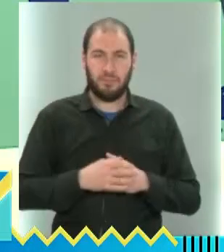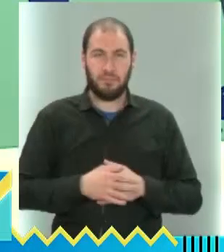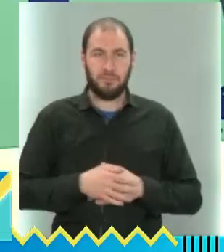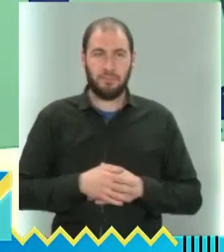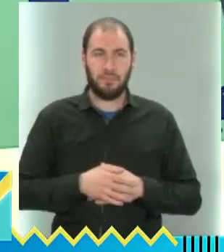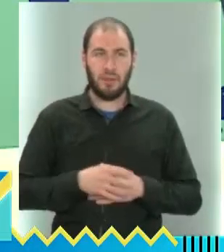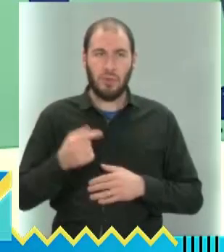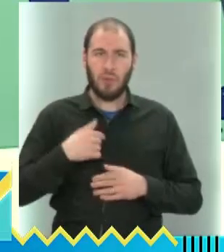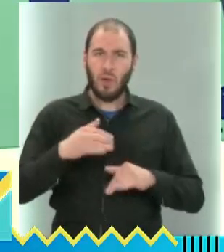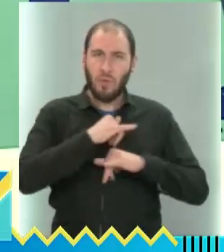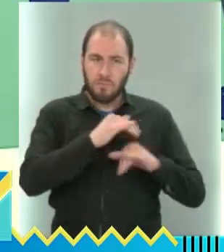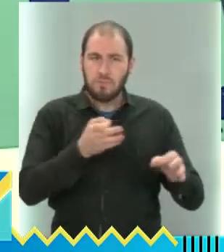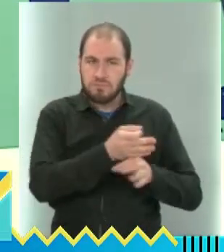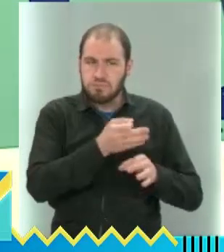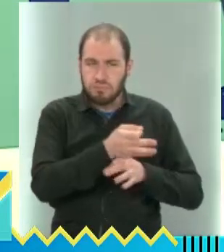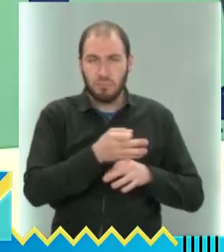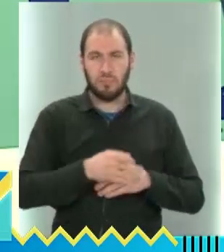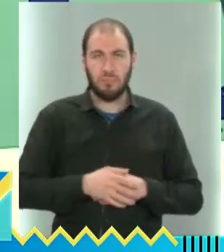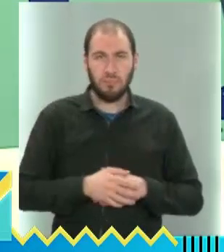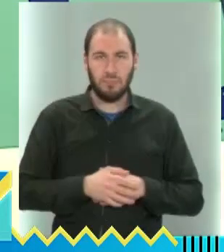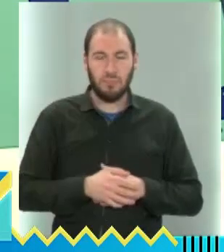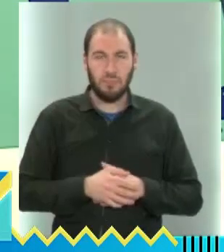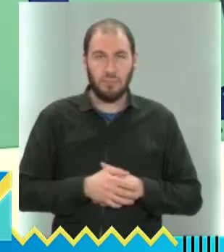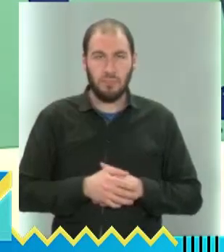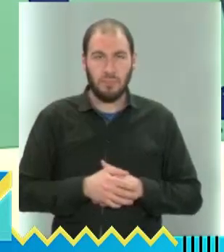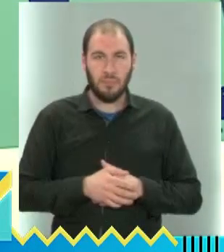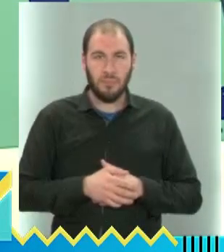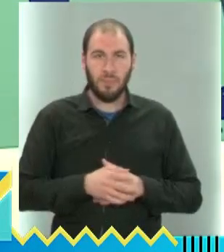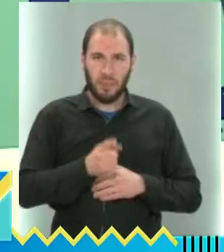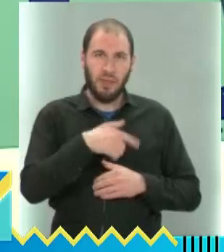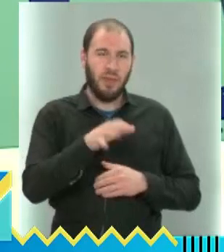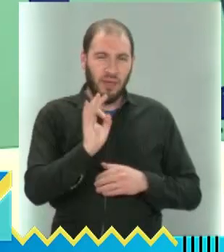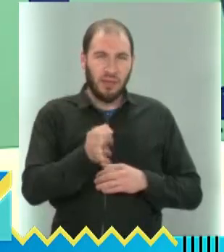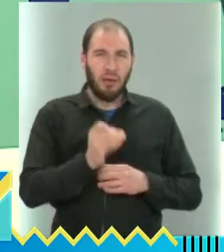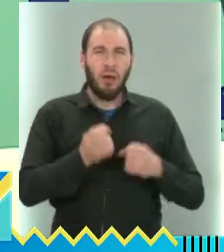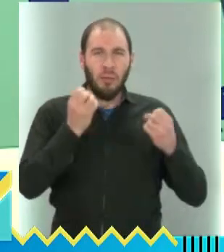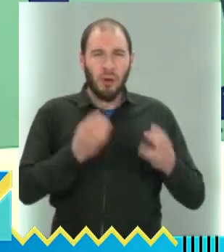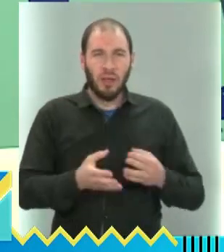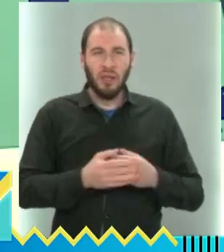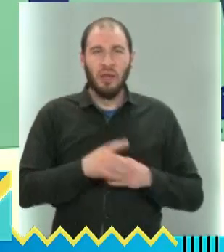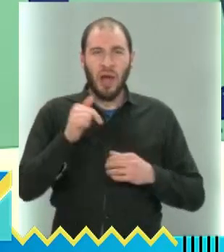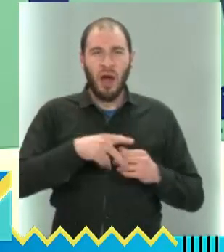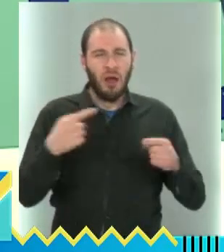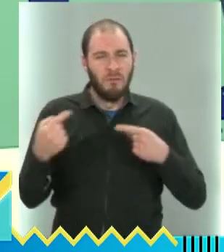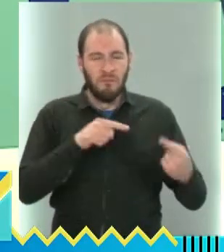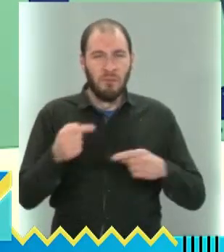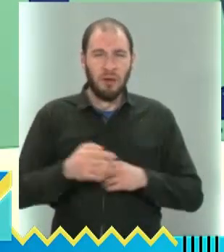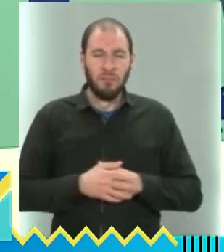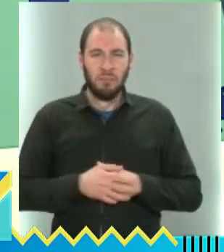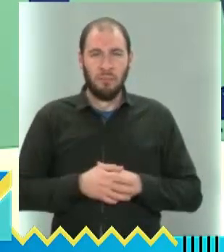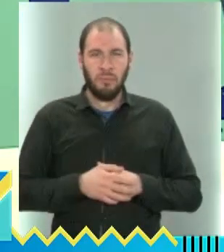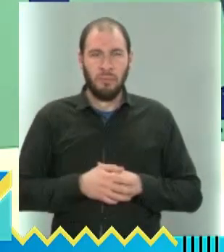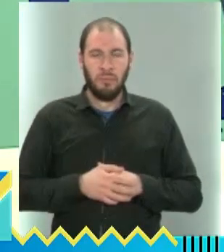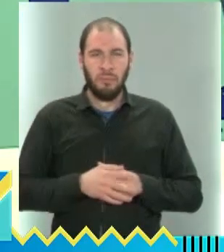de informarlos, de que estén conscientes de por qué se está produciendo el conflicto, que no